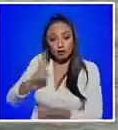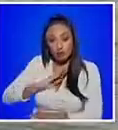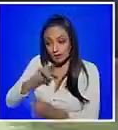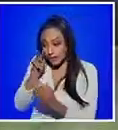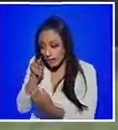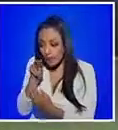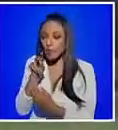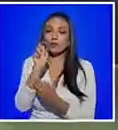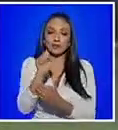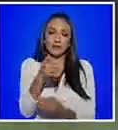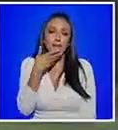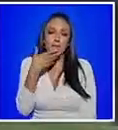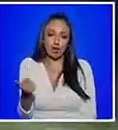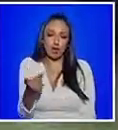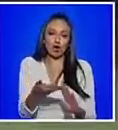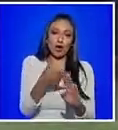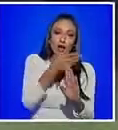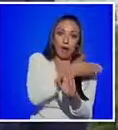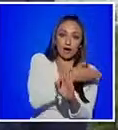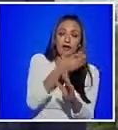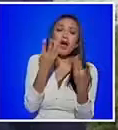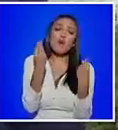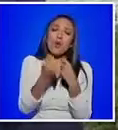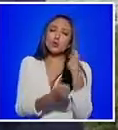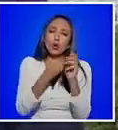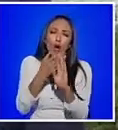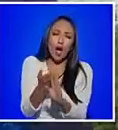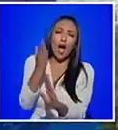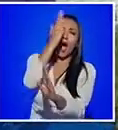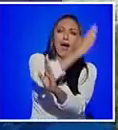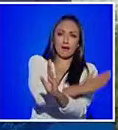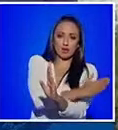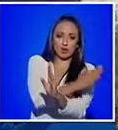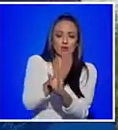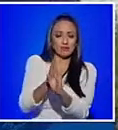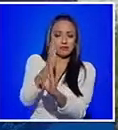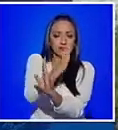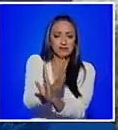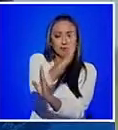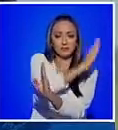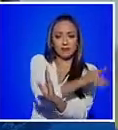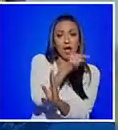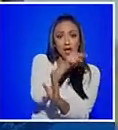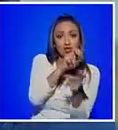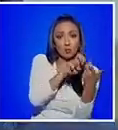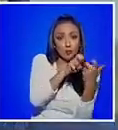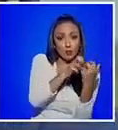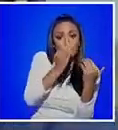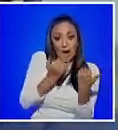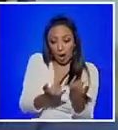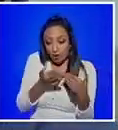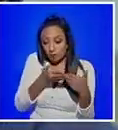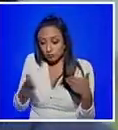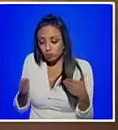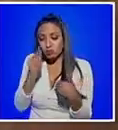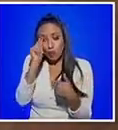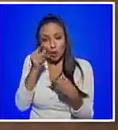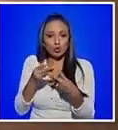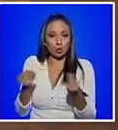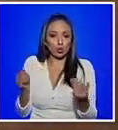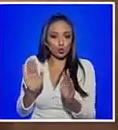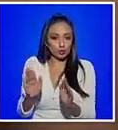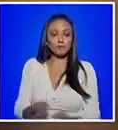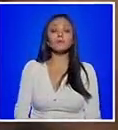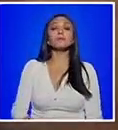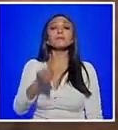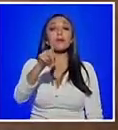que hay una mejora. Son años que viene la laguna teniendo estos problemas. Sin embargo, Diego Villalba, director de Ambiente